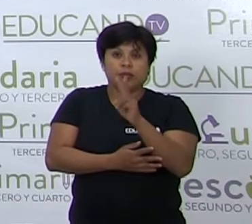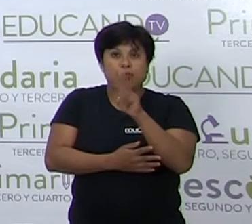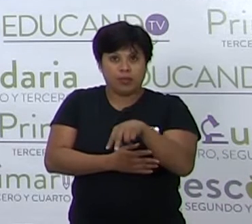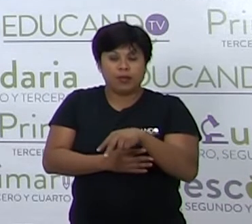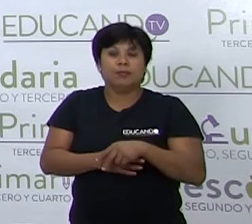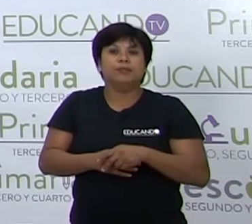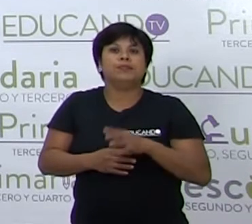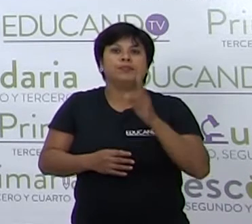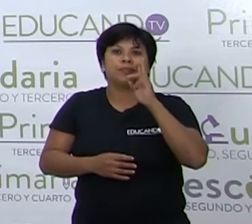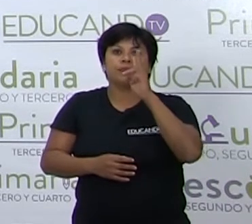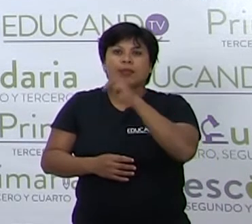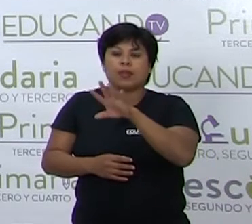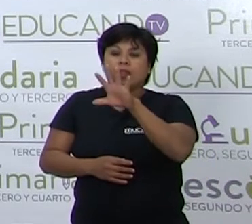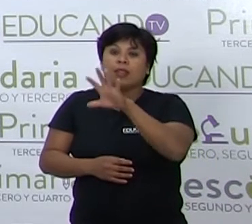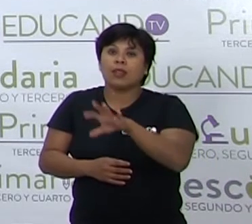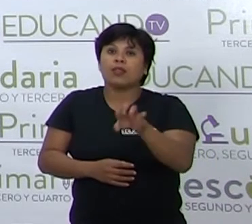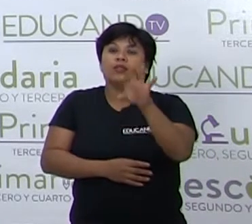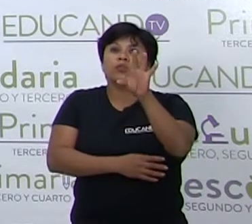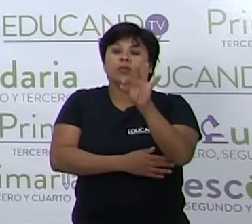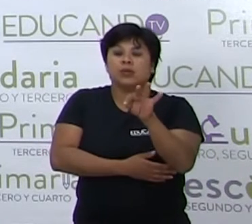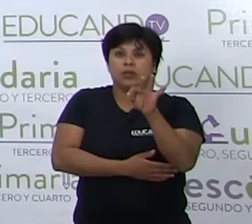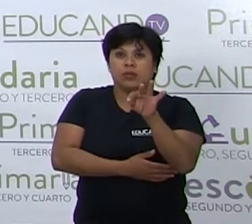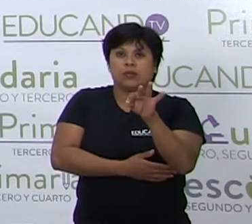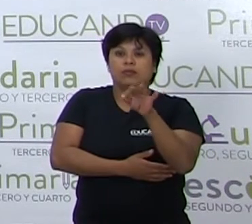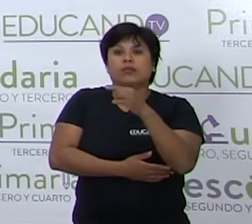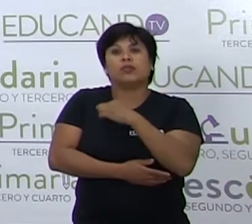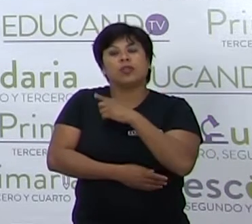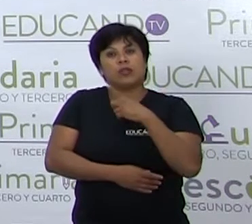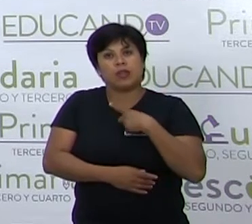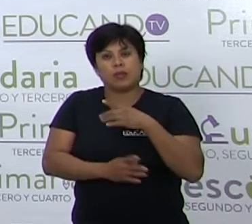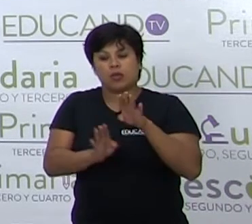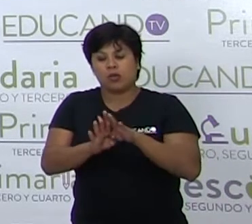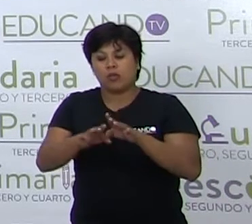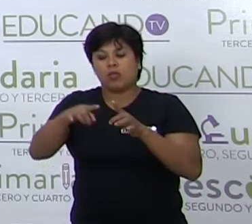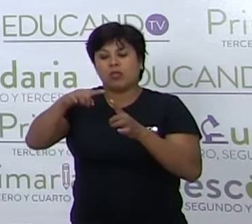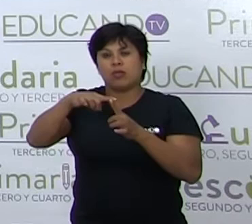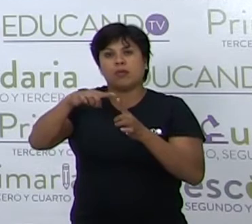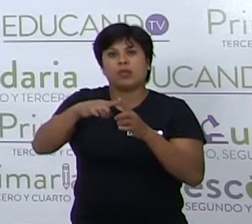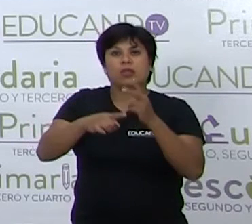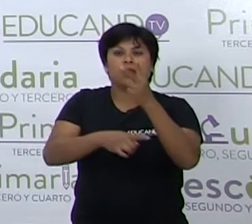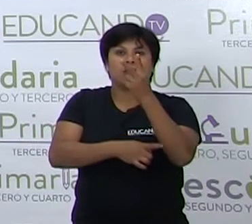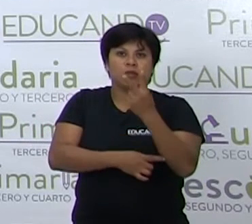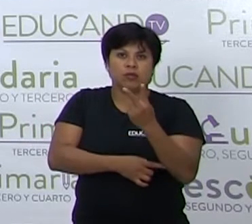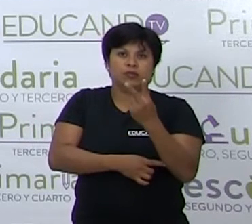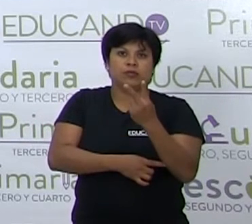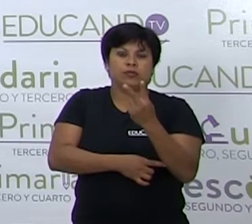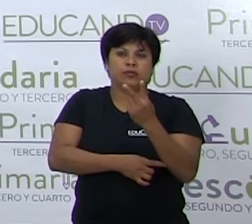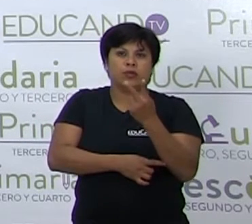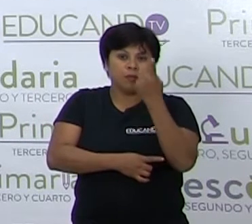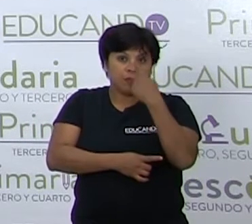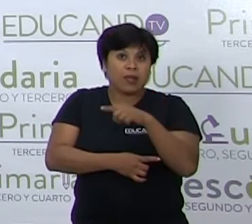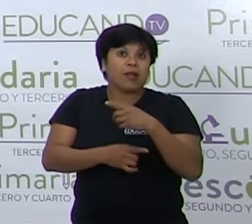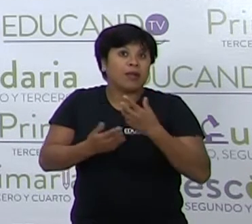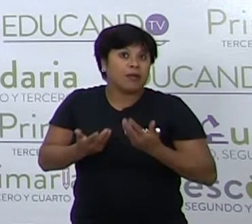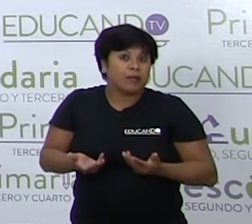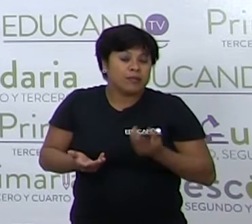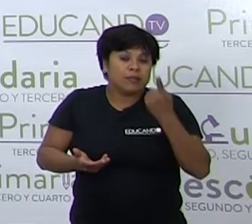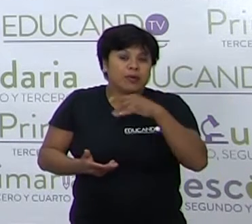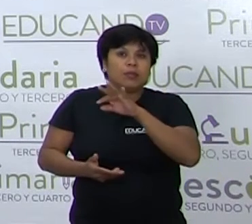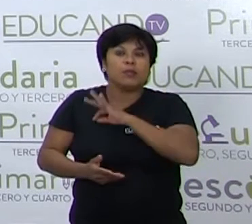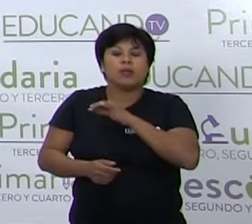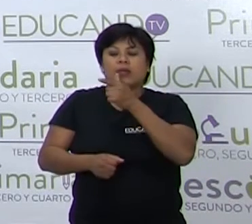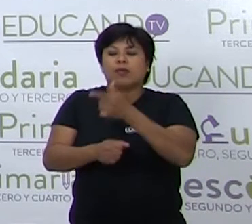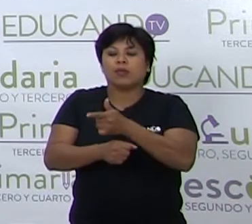bien, 540 lo tengo que dividir en dos partes. ¿Para qué? Para